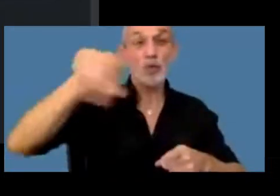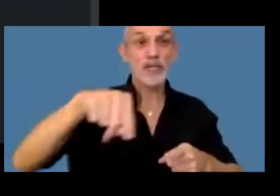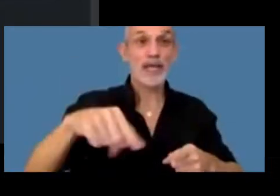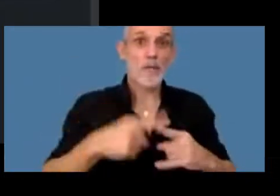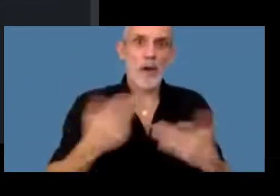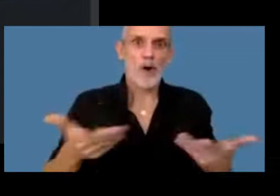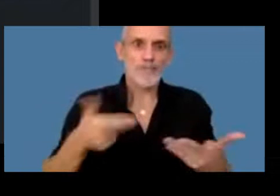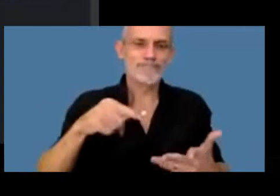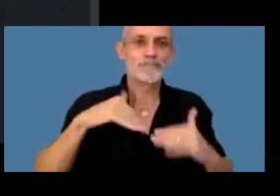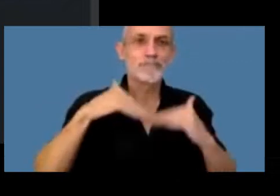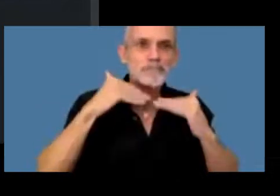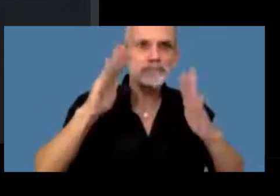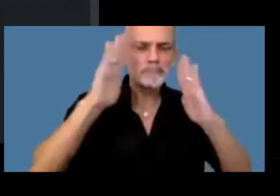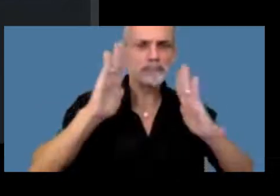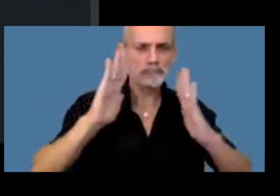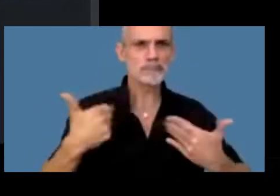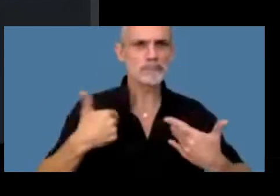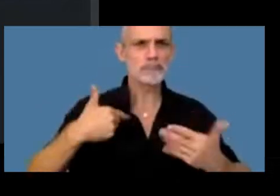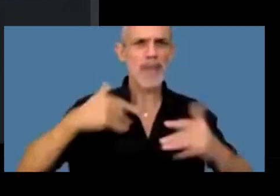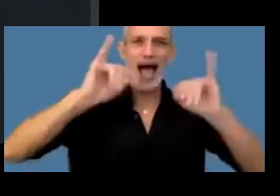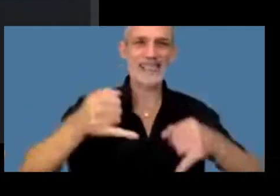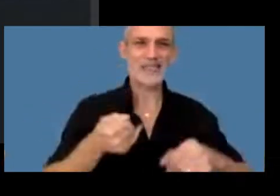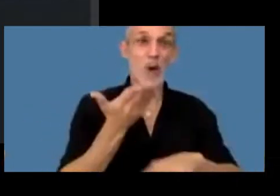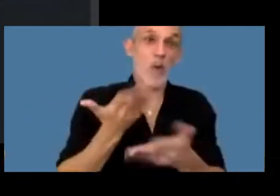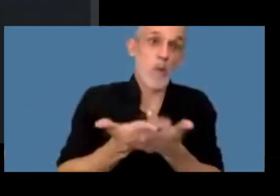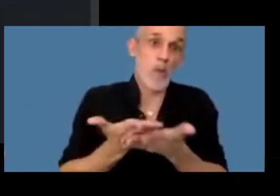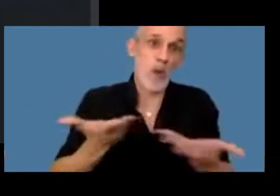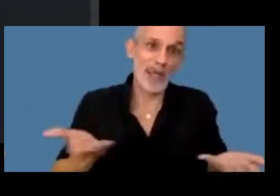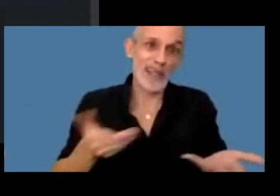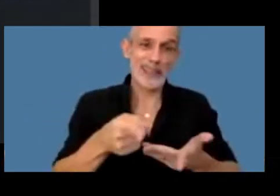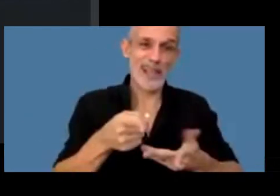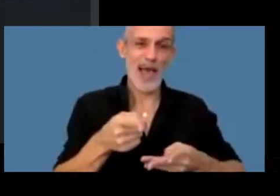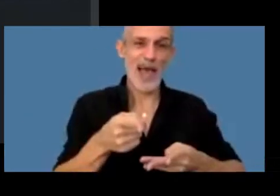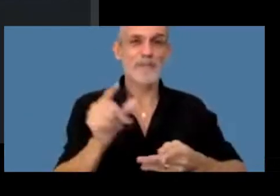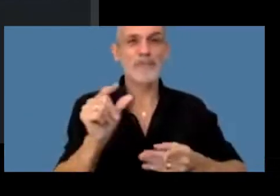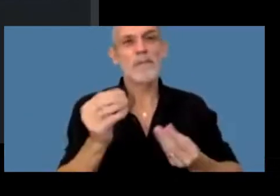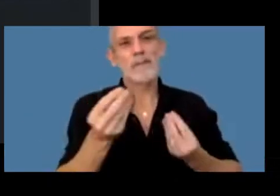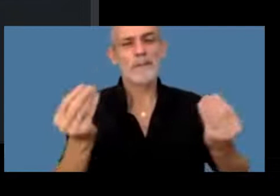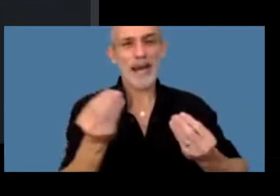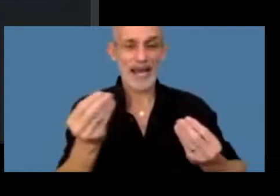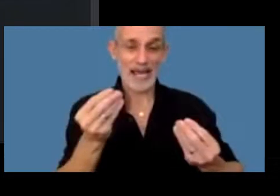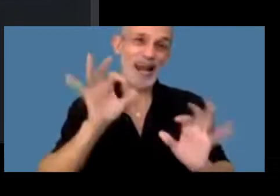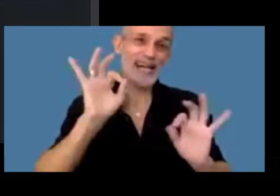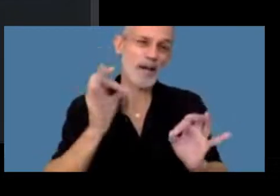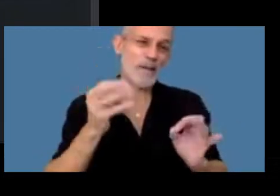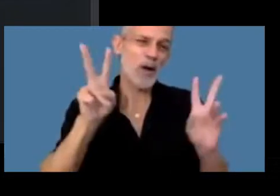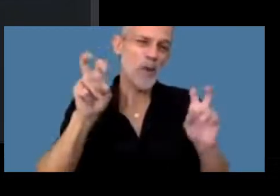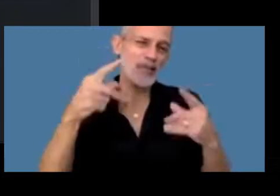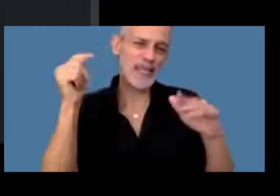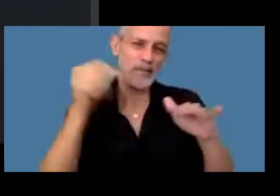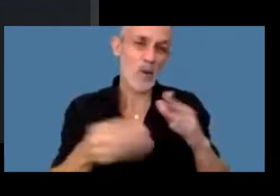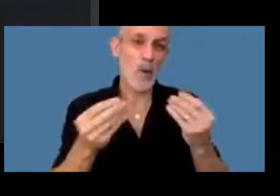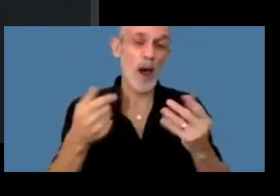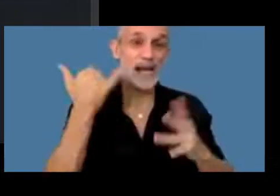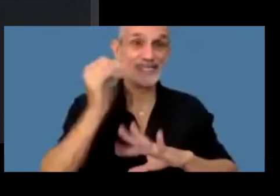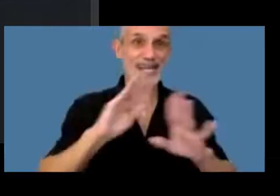haber aceptado esta propuesta, digamos, un poco, digamos, para saber de qué se trata. Yo paso mi chivo del libro